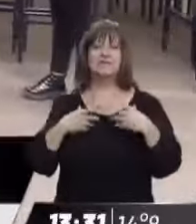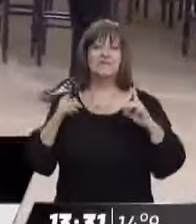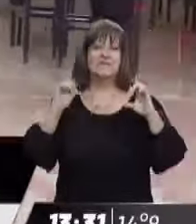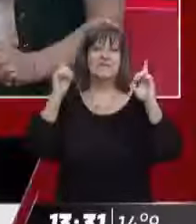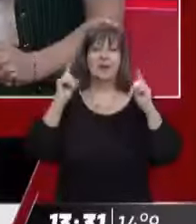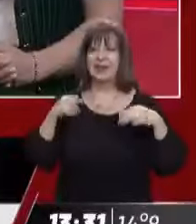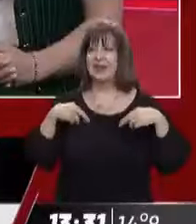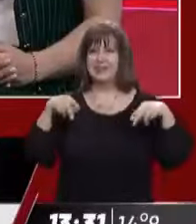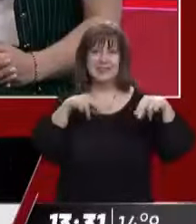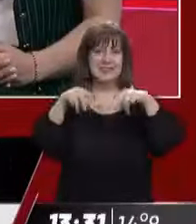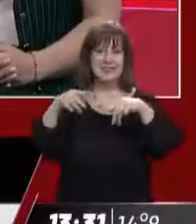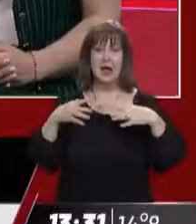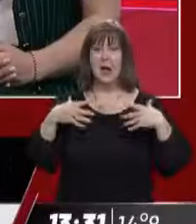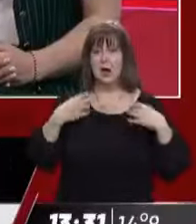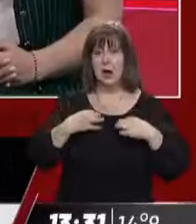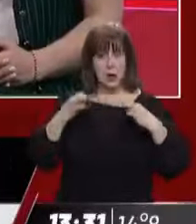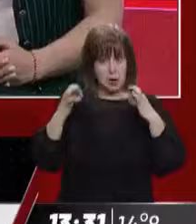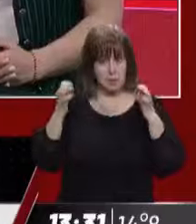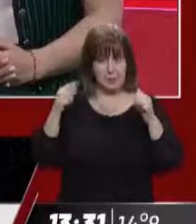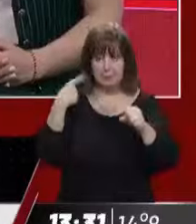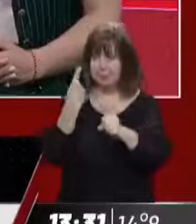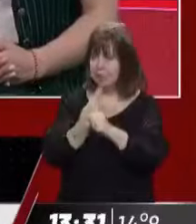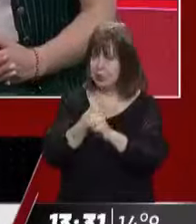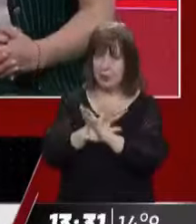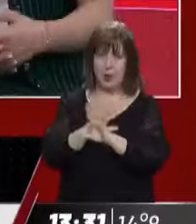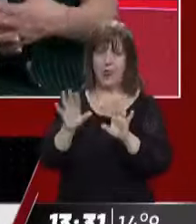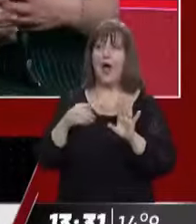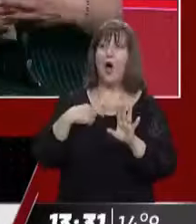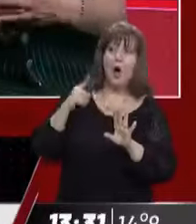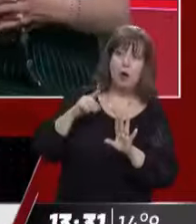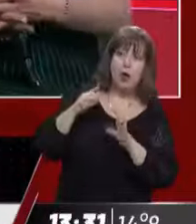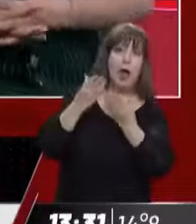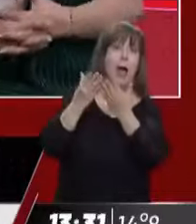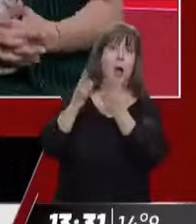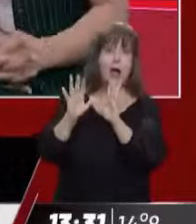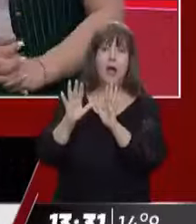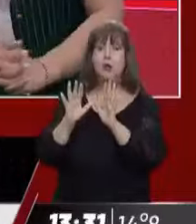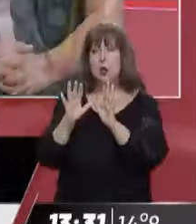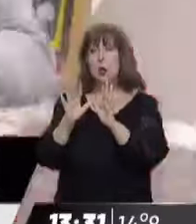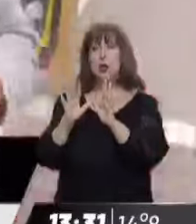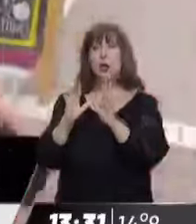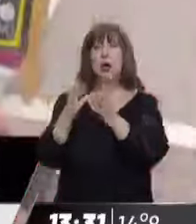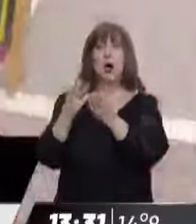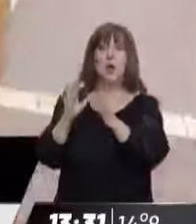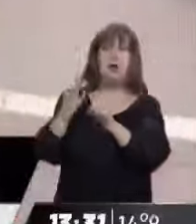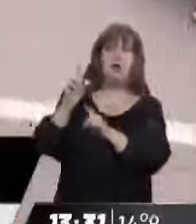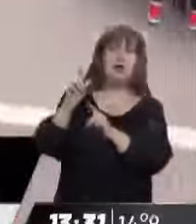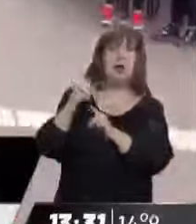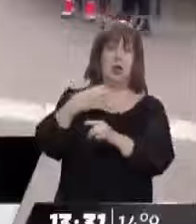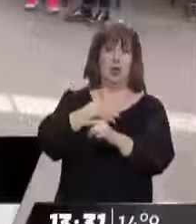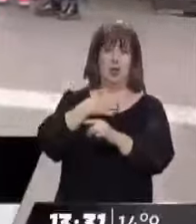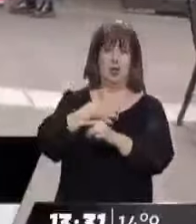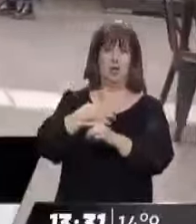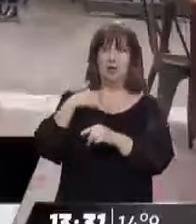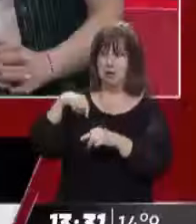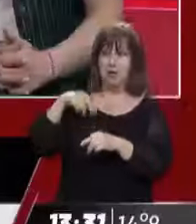rubro está abierto. Pero si quieren comprar ropita, por ejemplo, mira acá, hemos caminado por ahí, hemos estado en cuadras y cuadras y está todo cerrado. Todo cerrado, habrá que esperar para